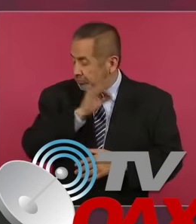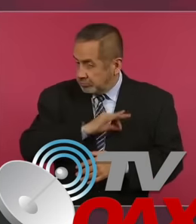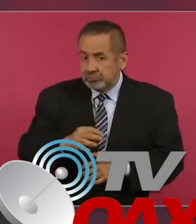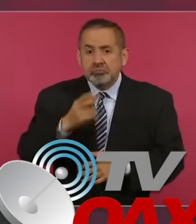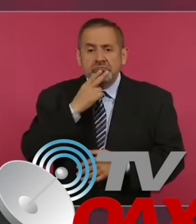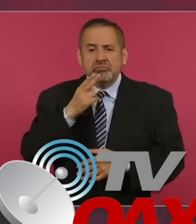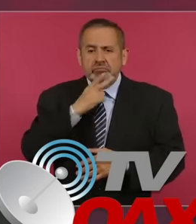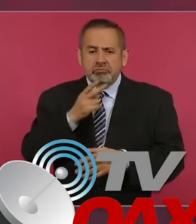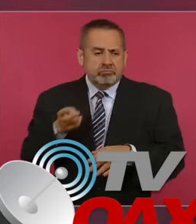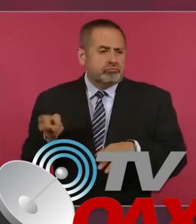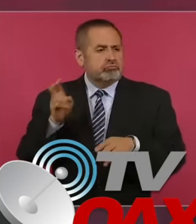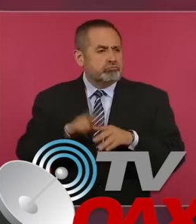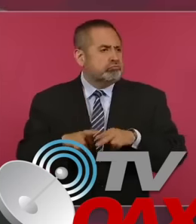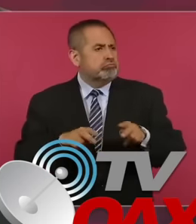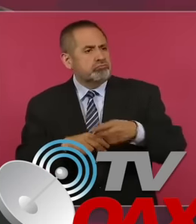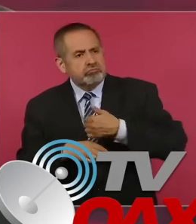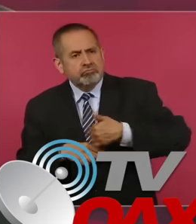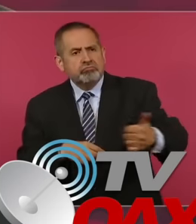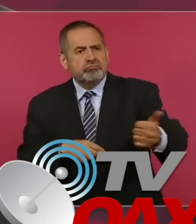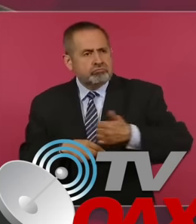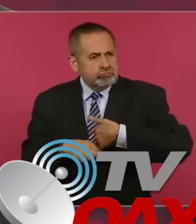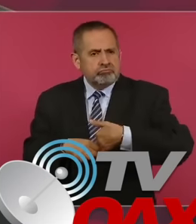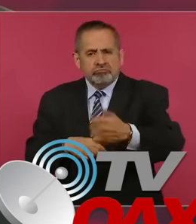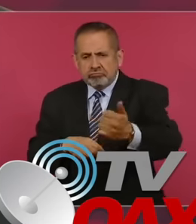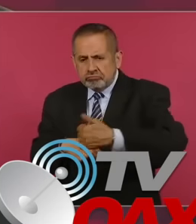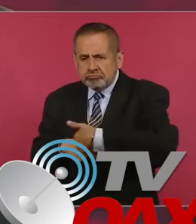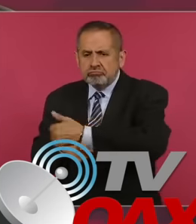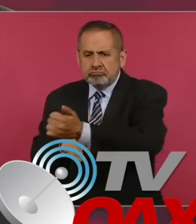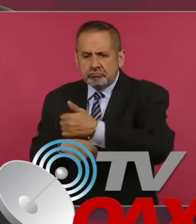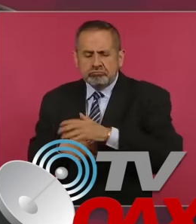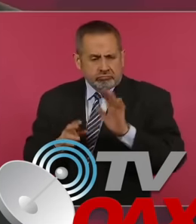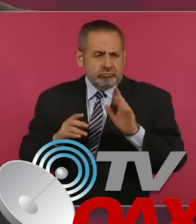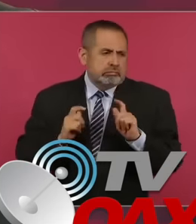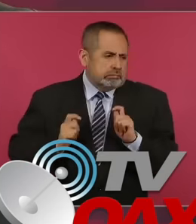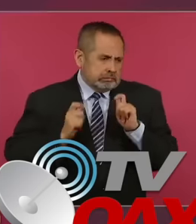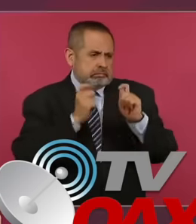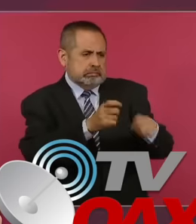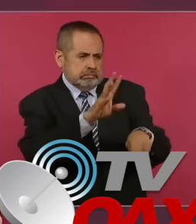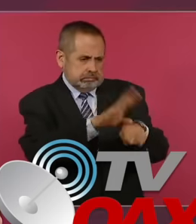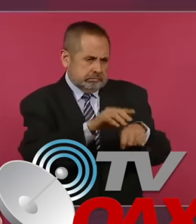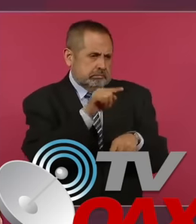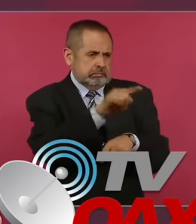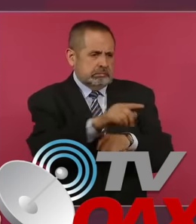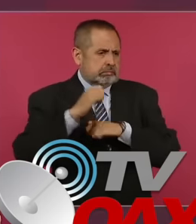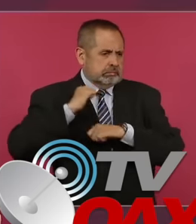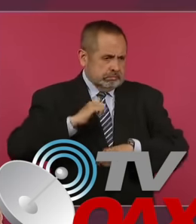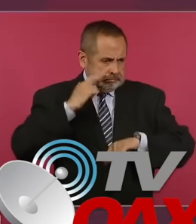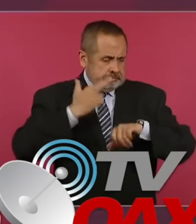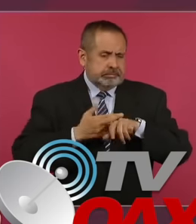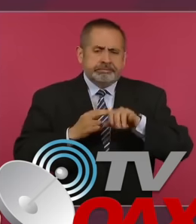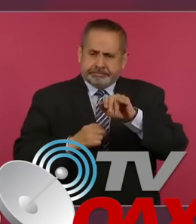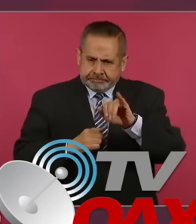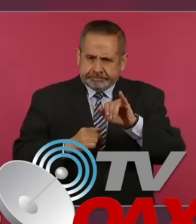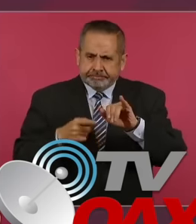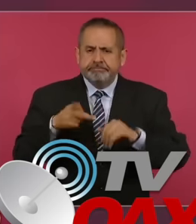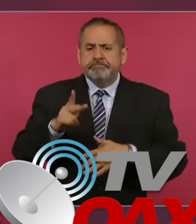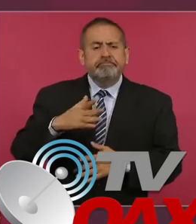de trenes para el servicio de